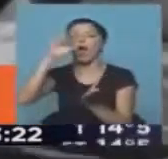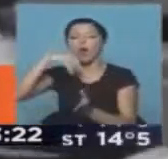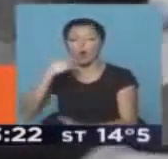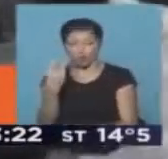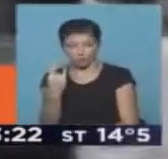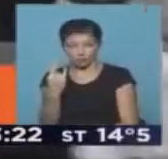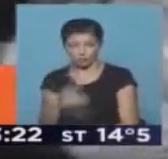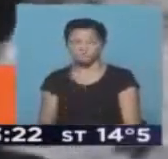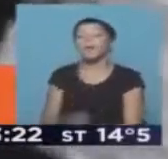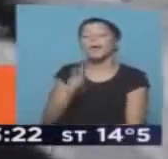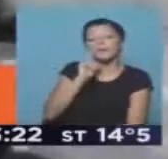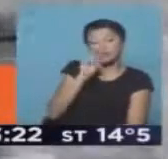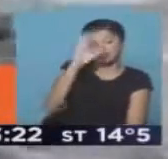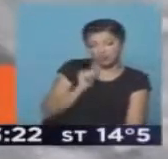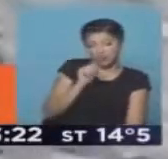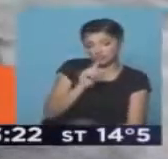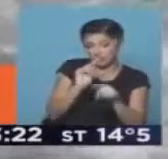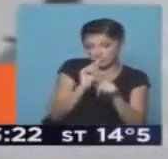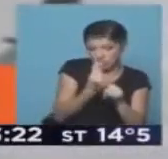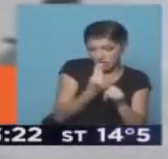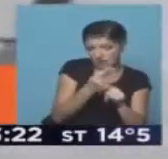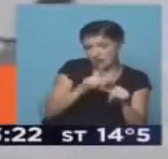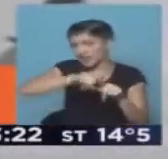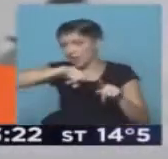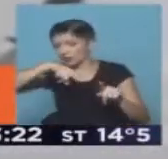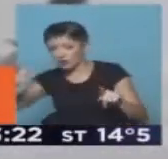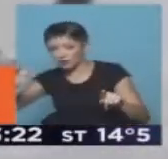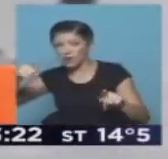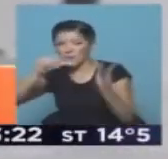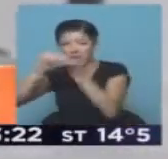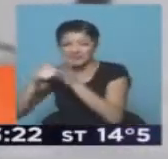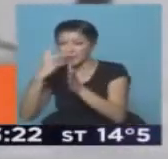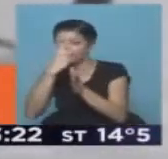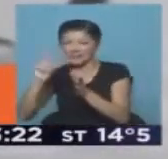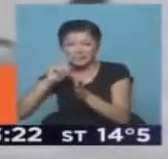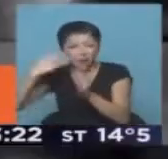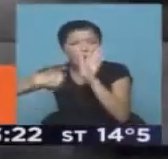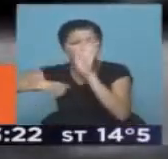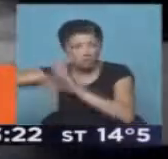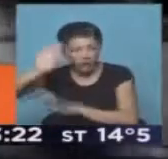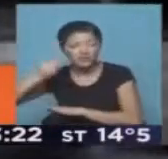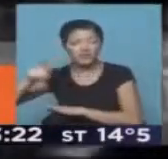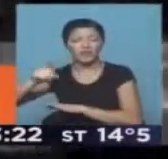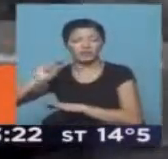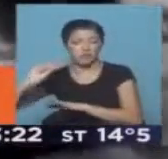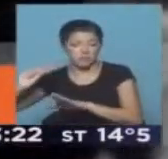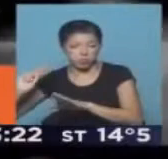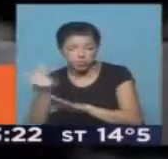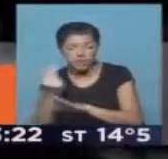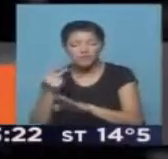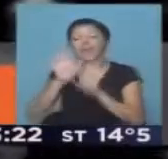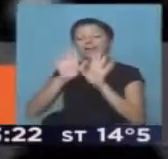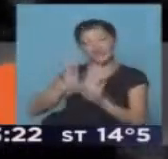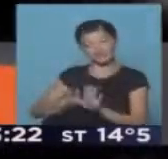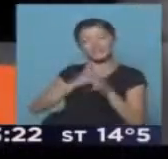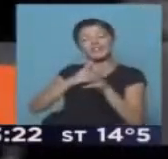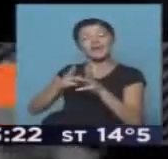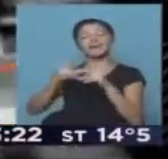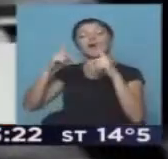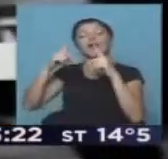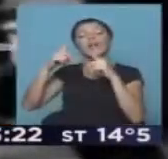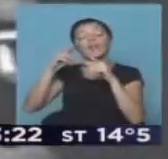sólo 1000 bajas entre sus filas frente a las más de 20.000 sufridas por la coalición árabe y la guerra de los seis días